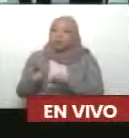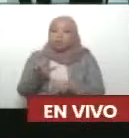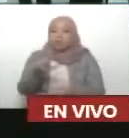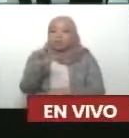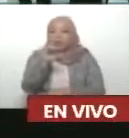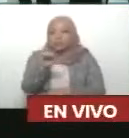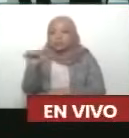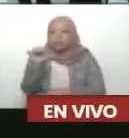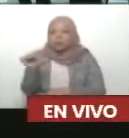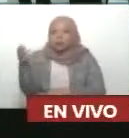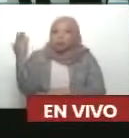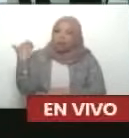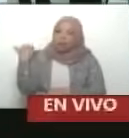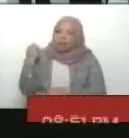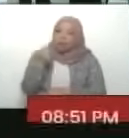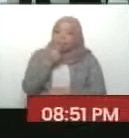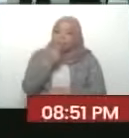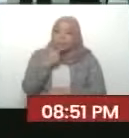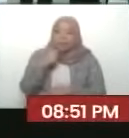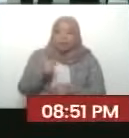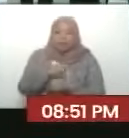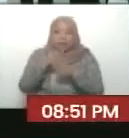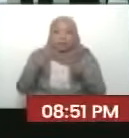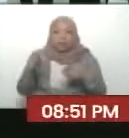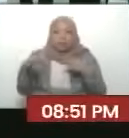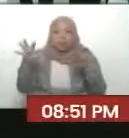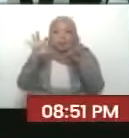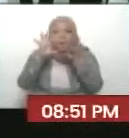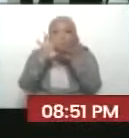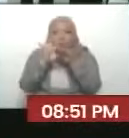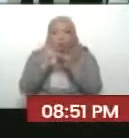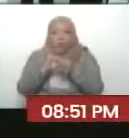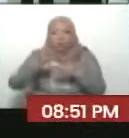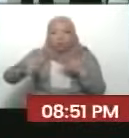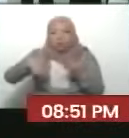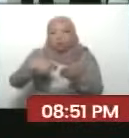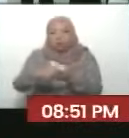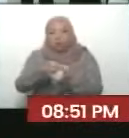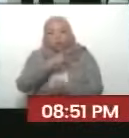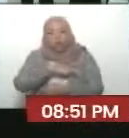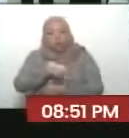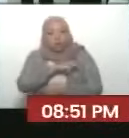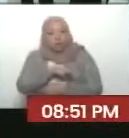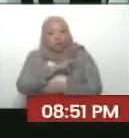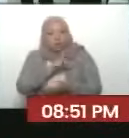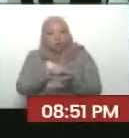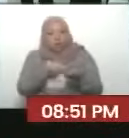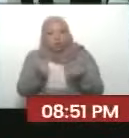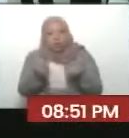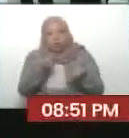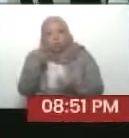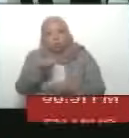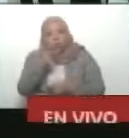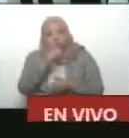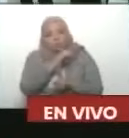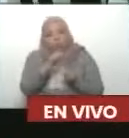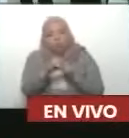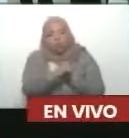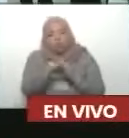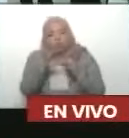3 semanas, grande, de Unión Nacional, y fueron todos los sectores religiosos, económicos, políticos, culturales,